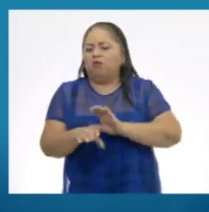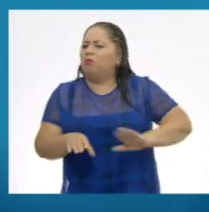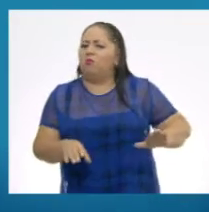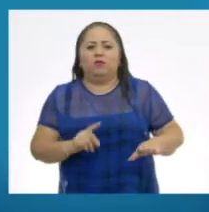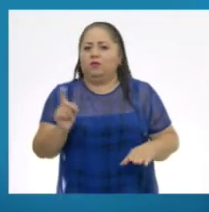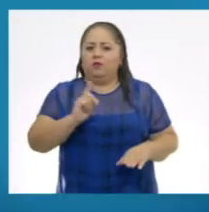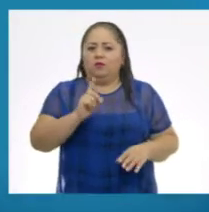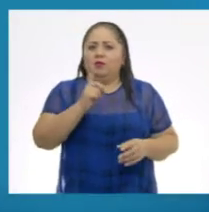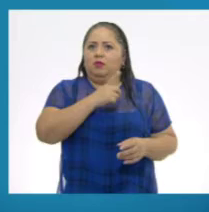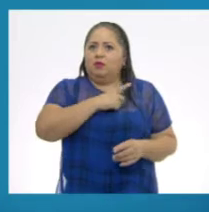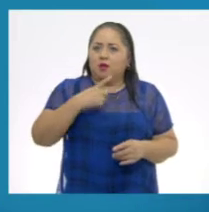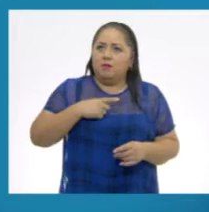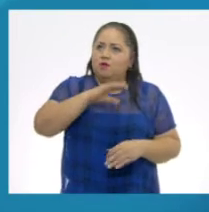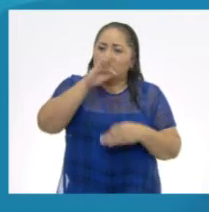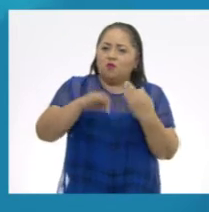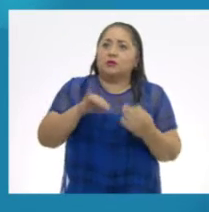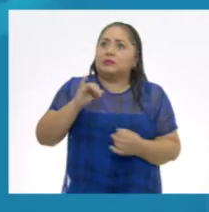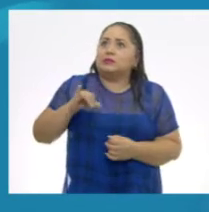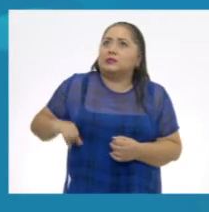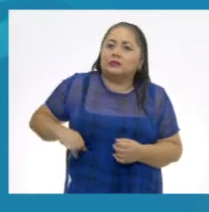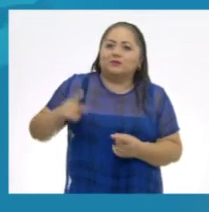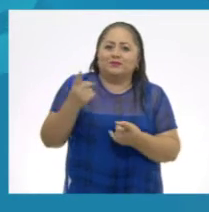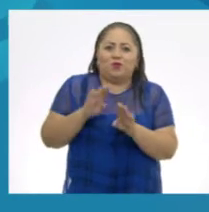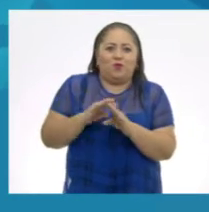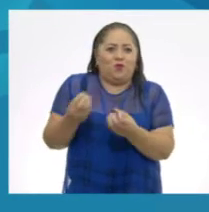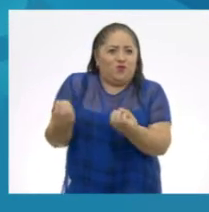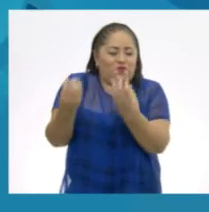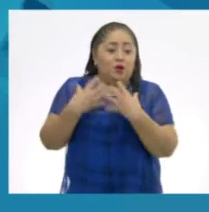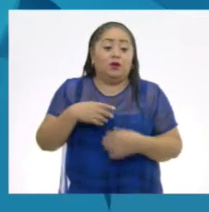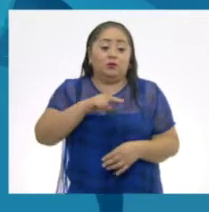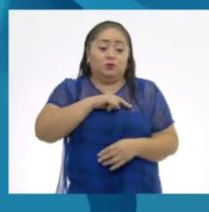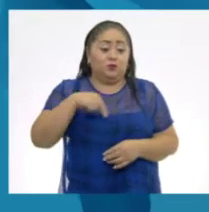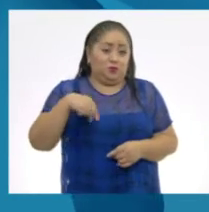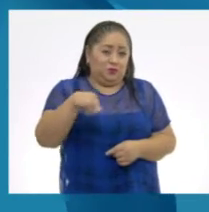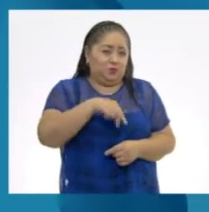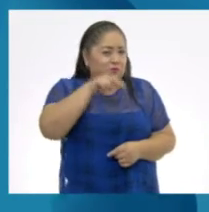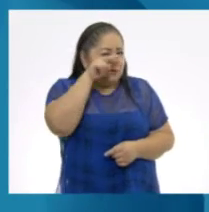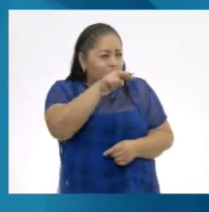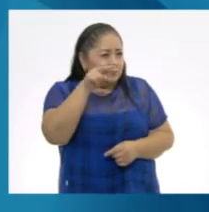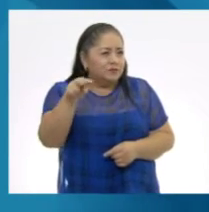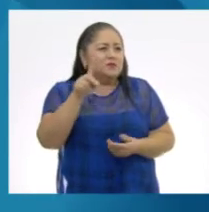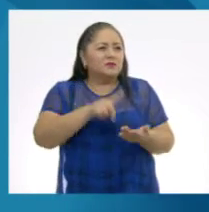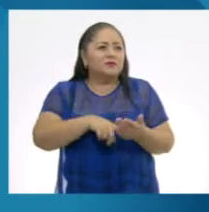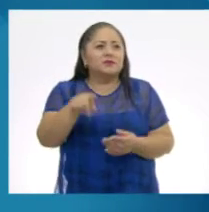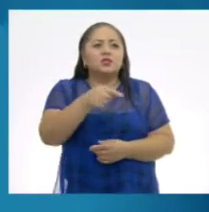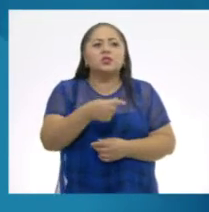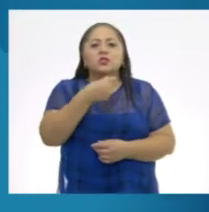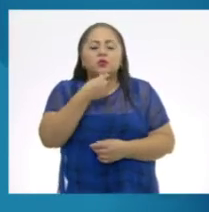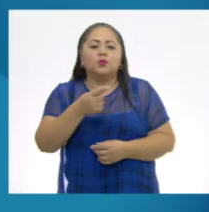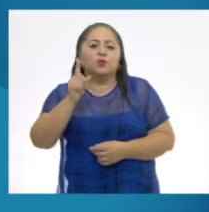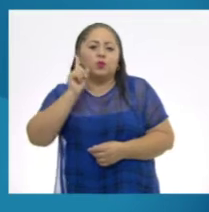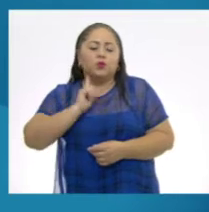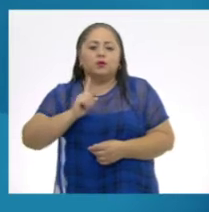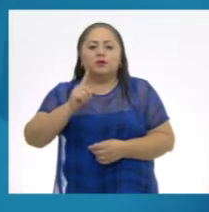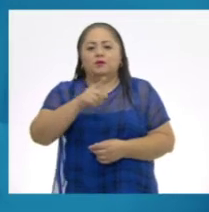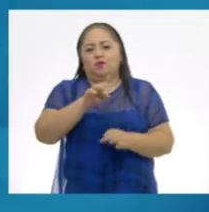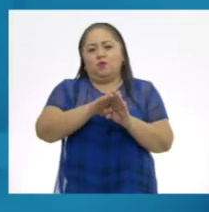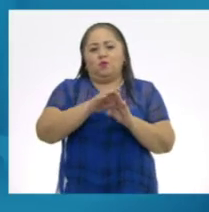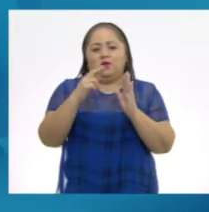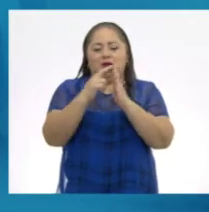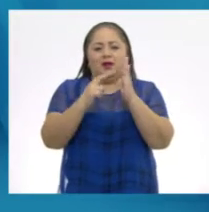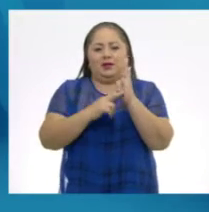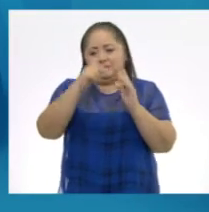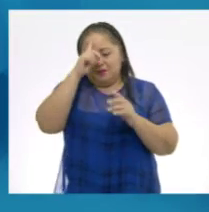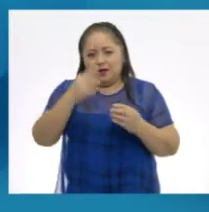que nos afectan o nos interesan. Sí, lo que nosotros estamos observando son a niñas y niños acordando las reglas